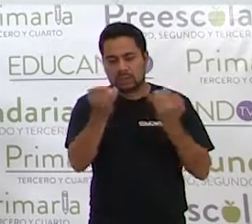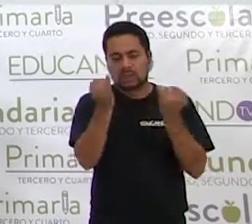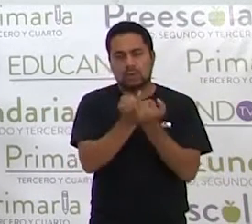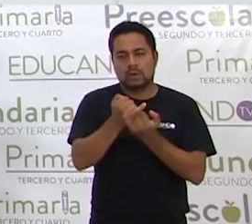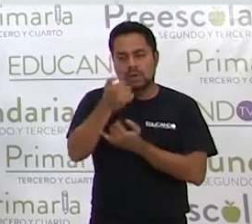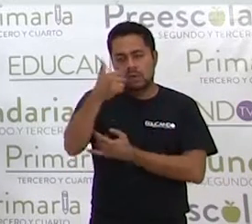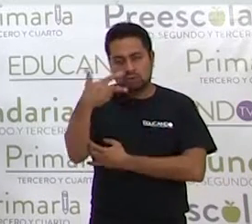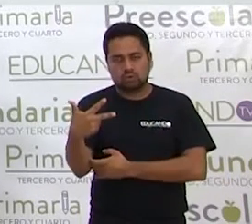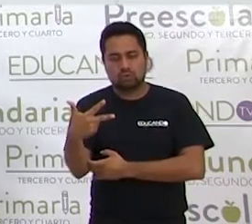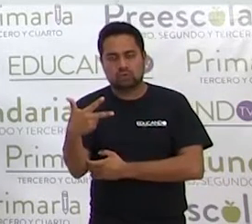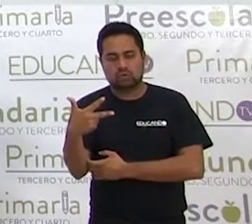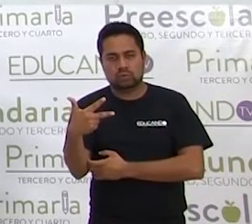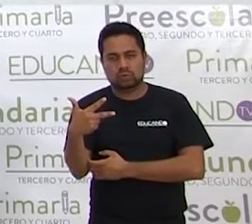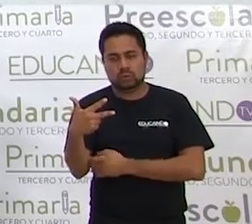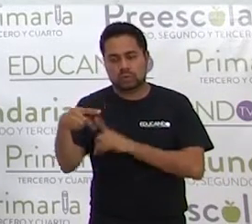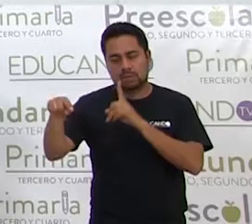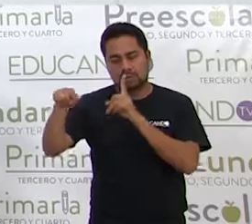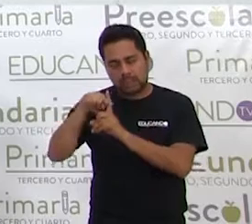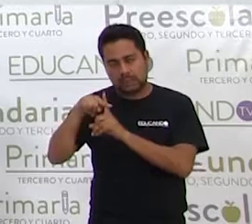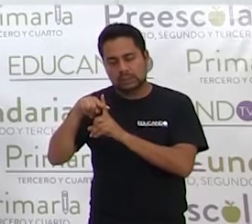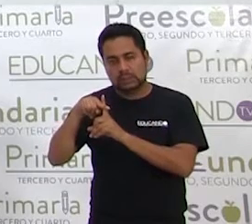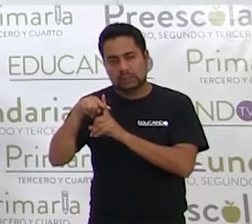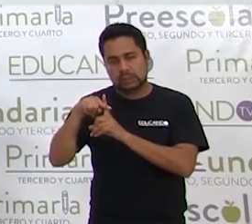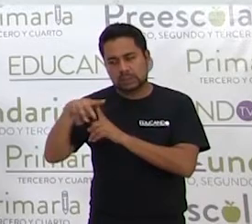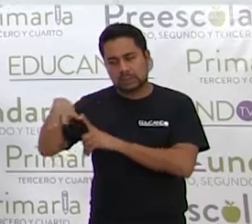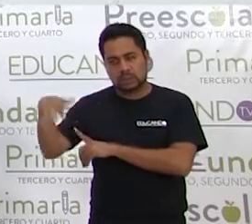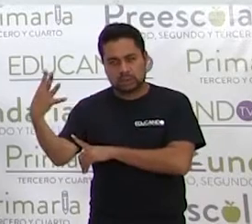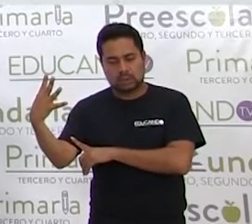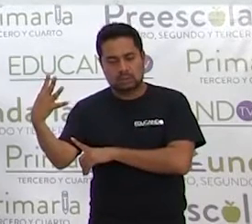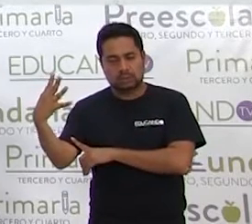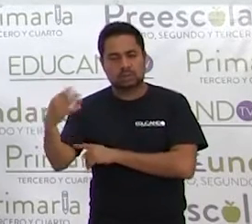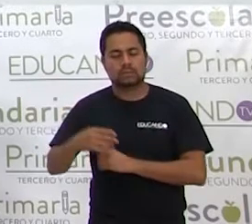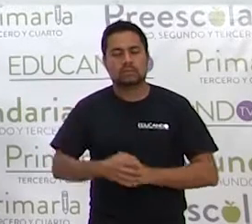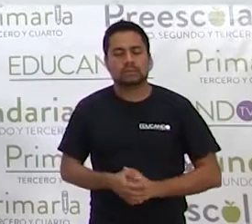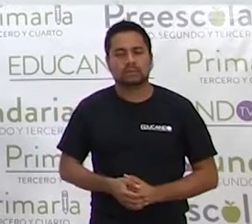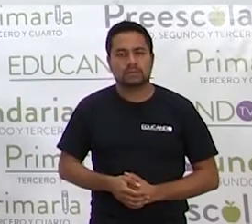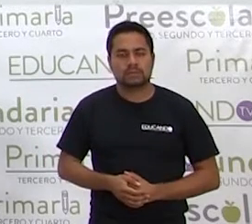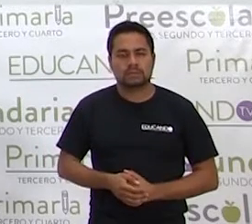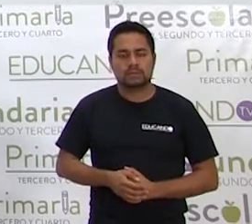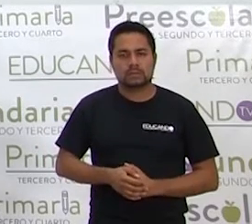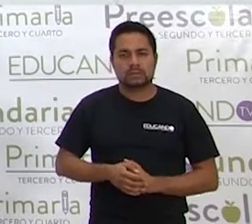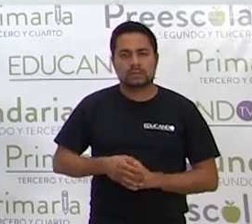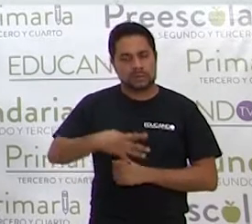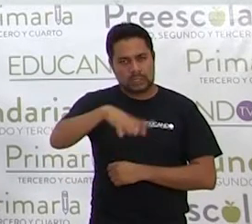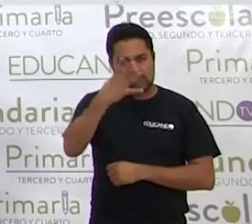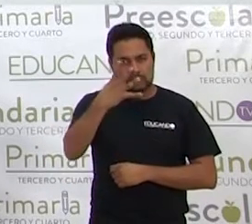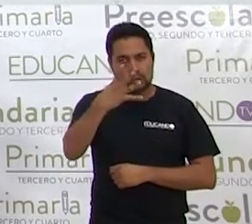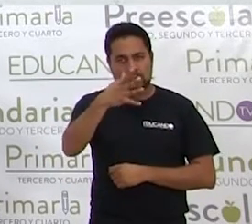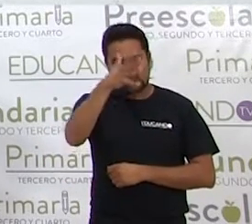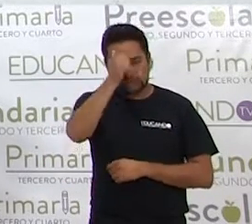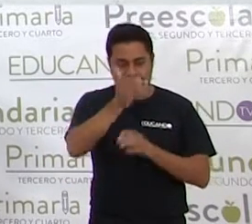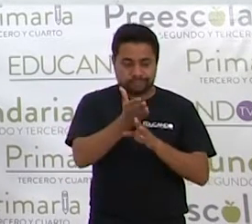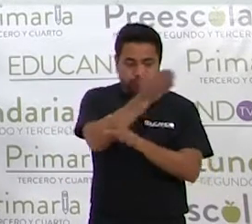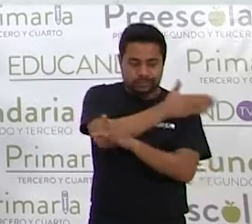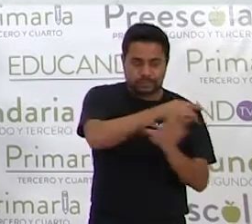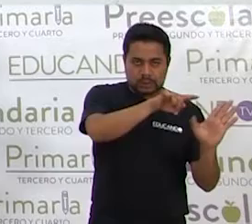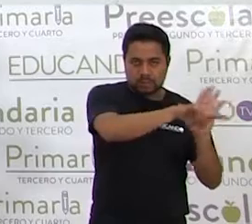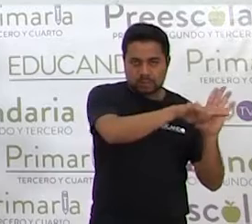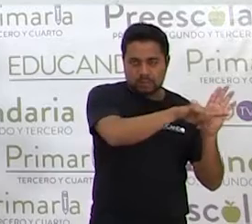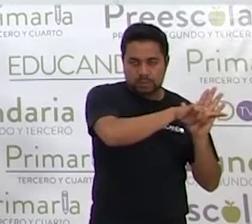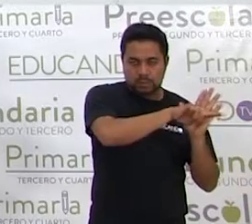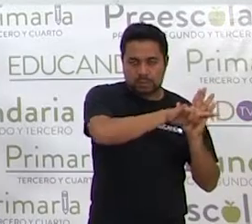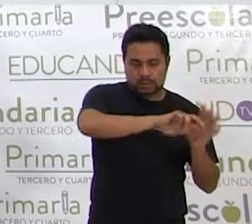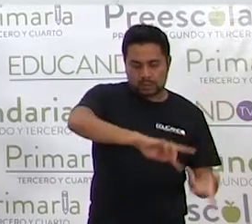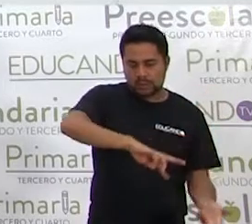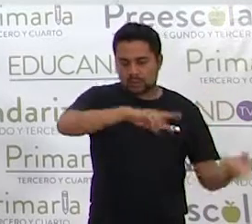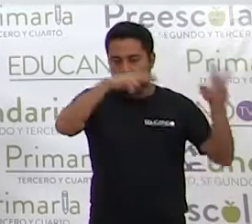a 8 + 14 el 14 en el primer miembro está como negativo y en